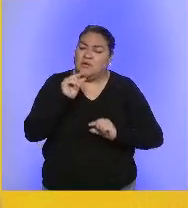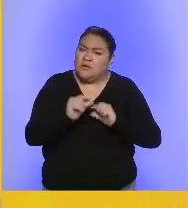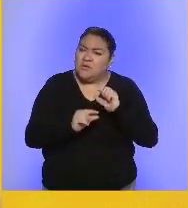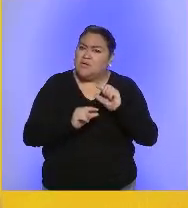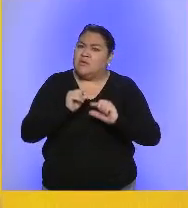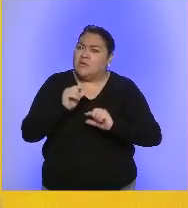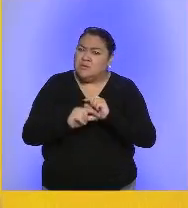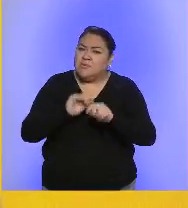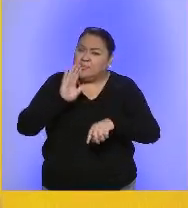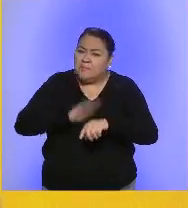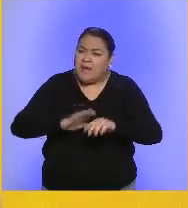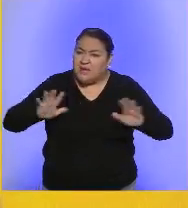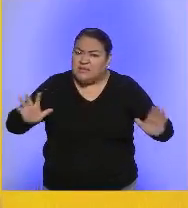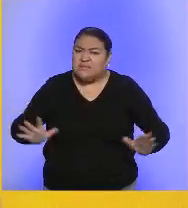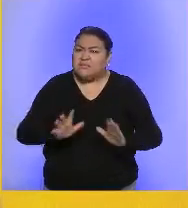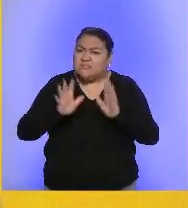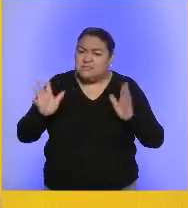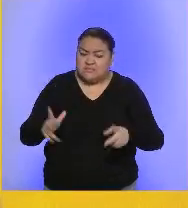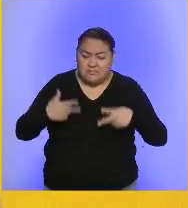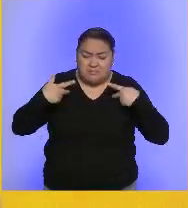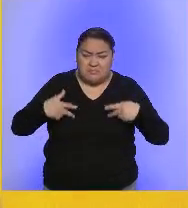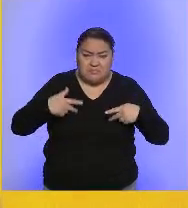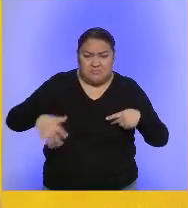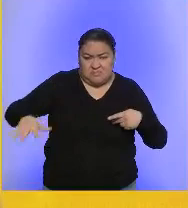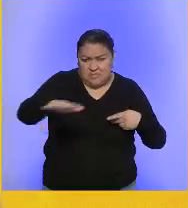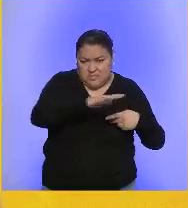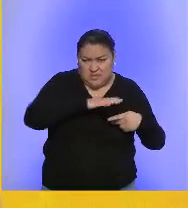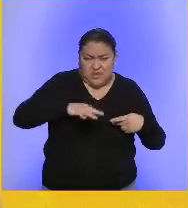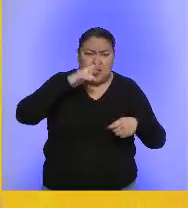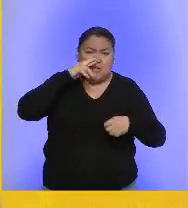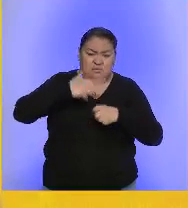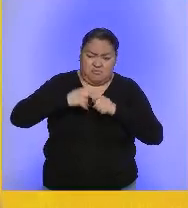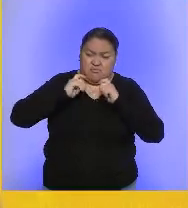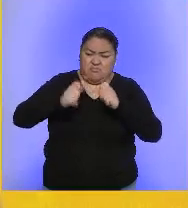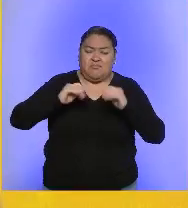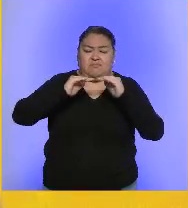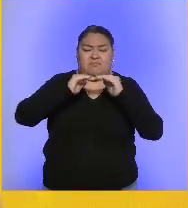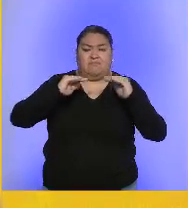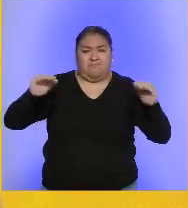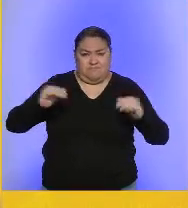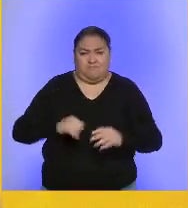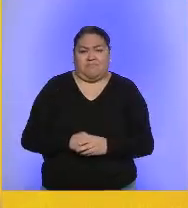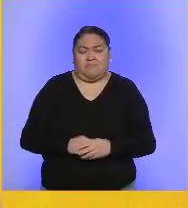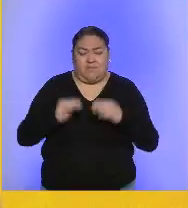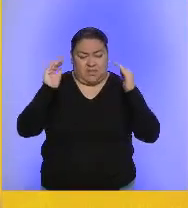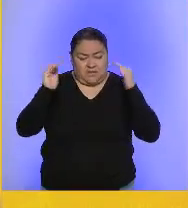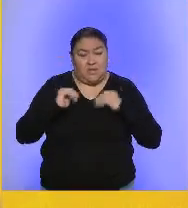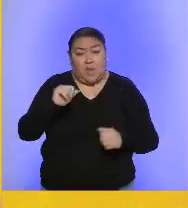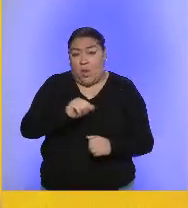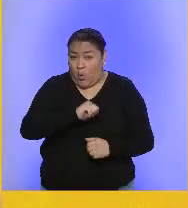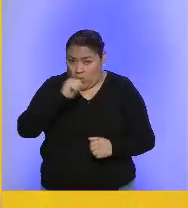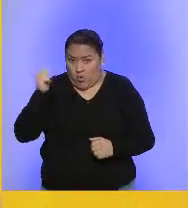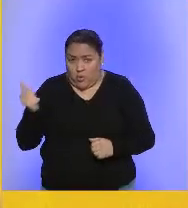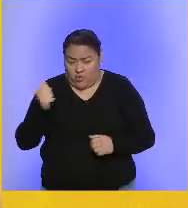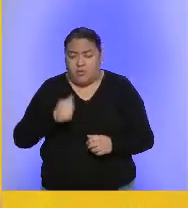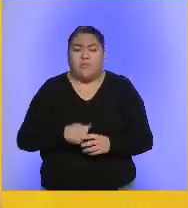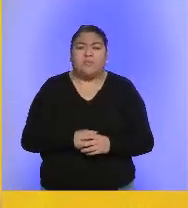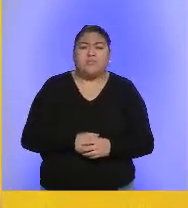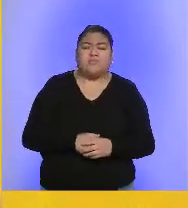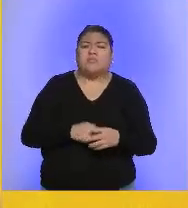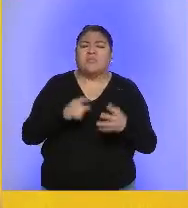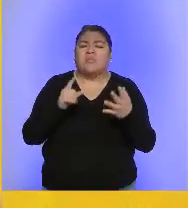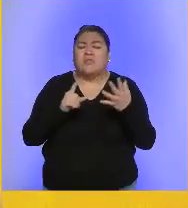en el ejercicio del poder. El otro tema que estuvo presente en nuestras elecciones y que el Tribunal